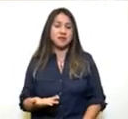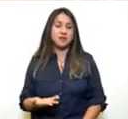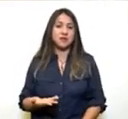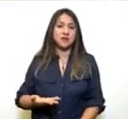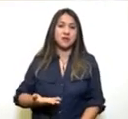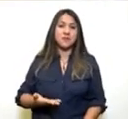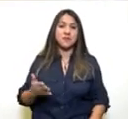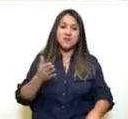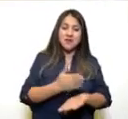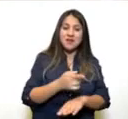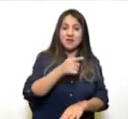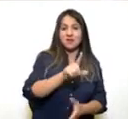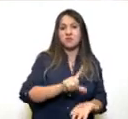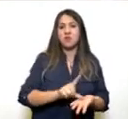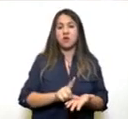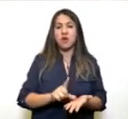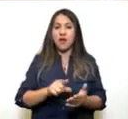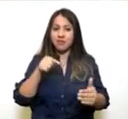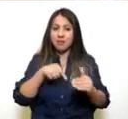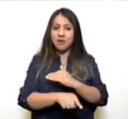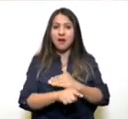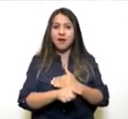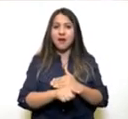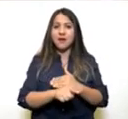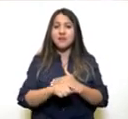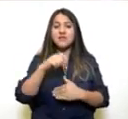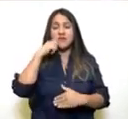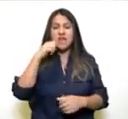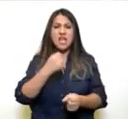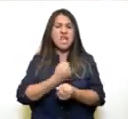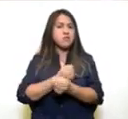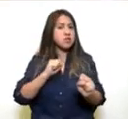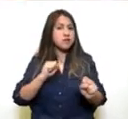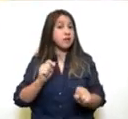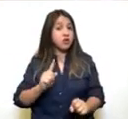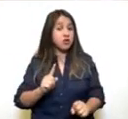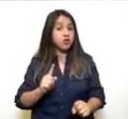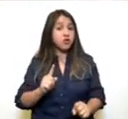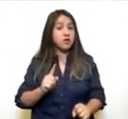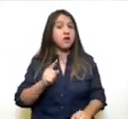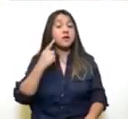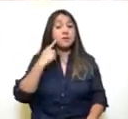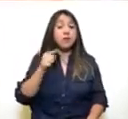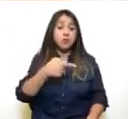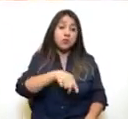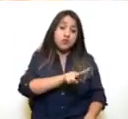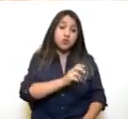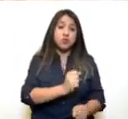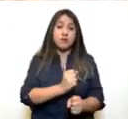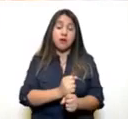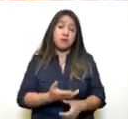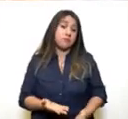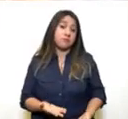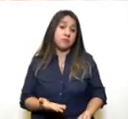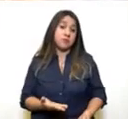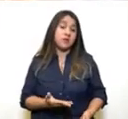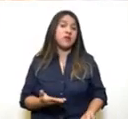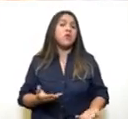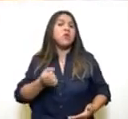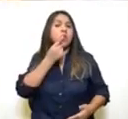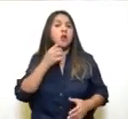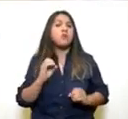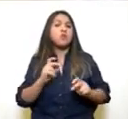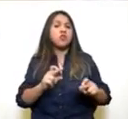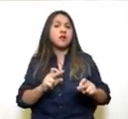a esos lugares pero no imposible pero también tiene que ver qué oportunidades nosotros le damos a esa